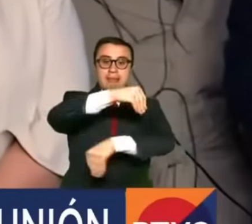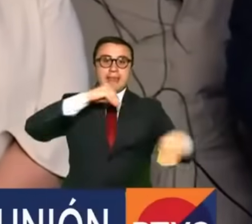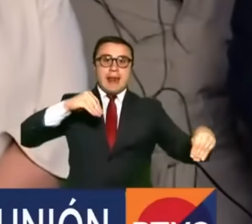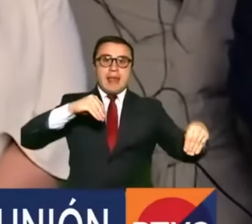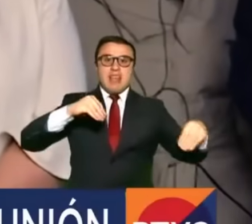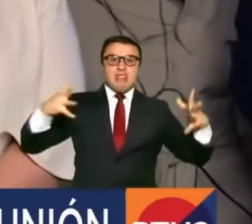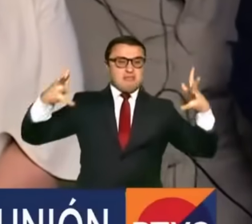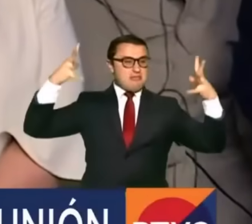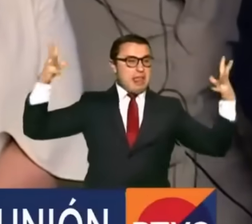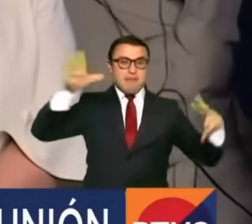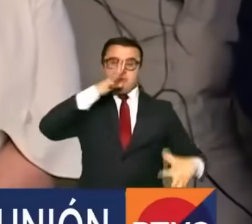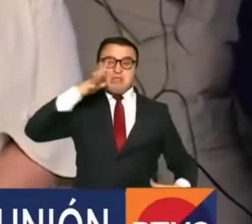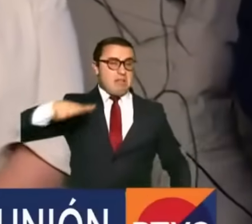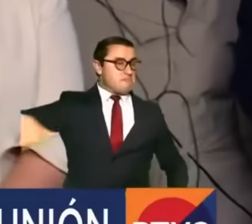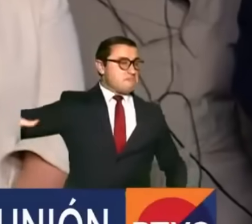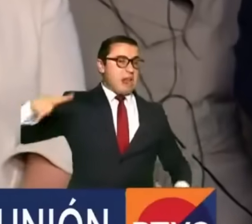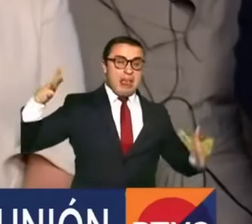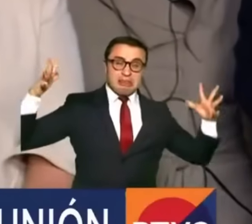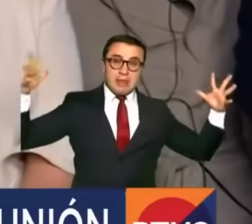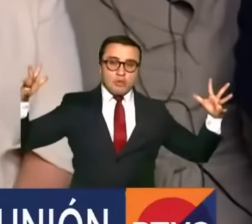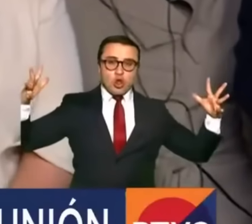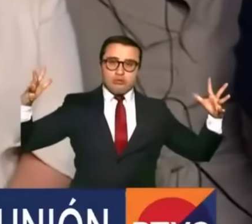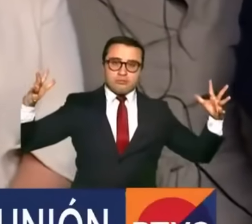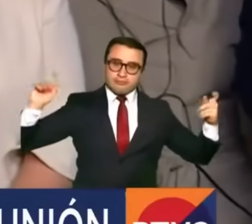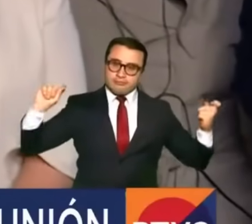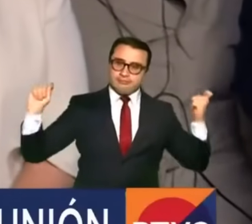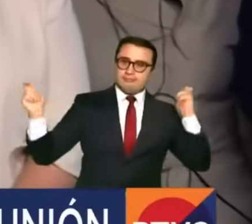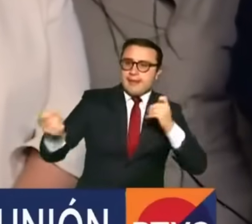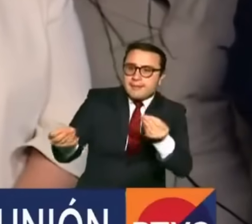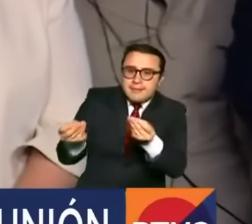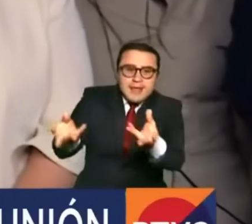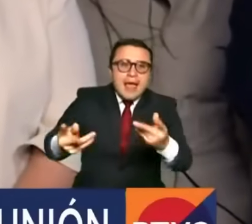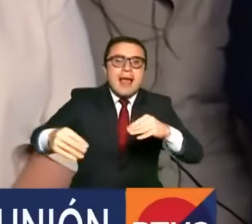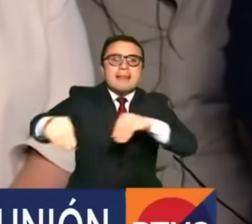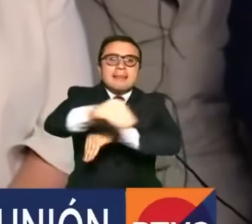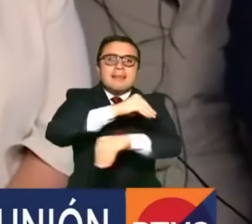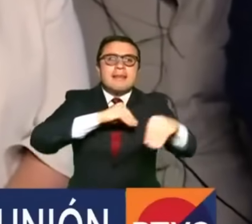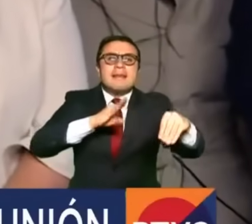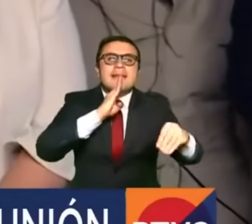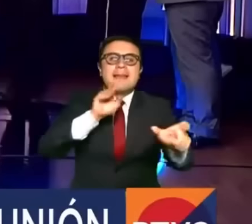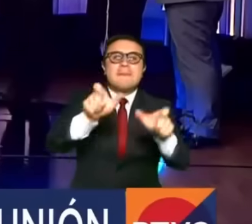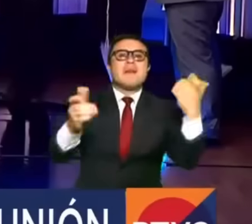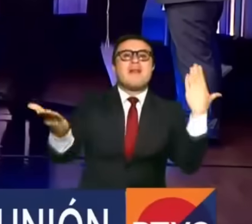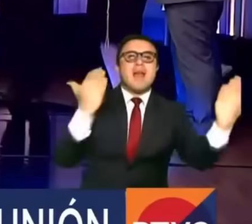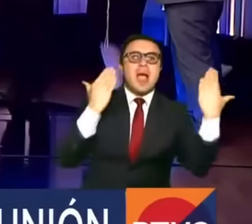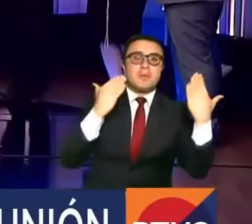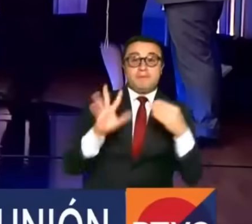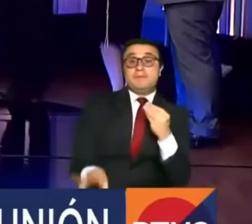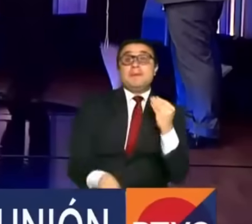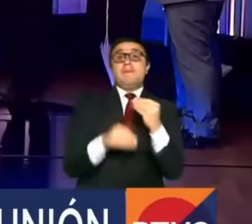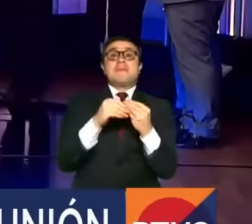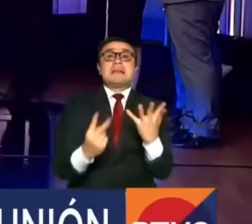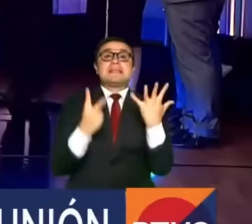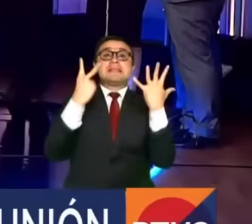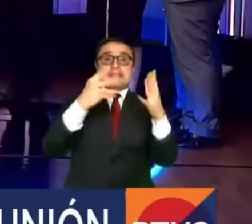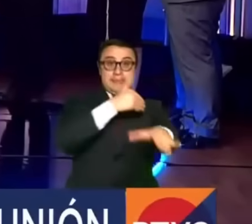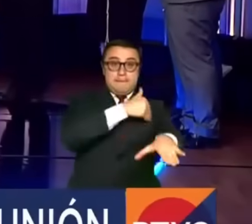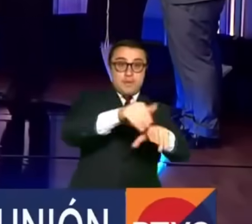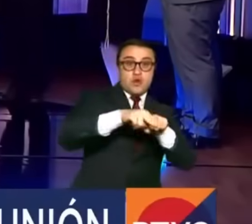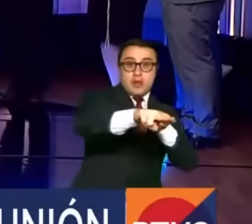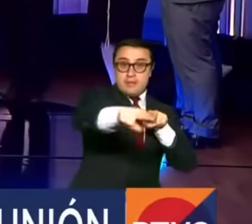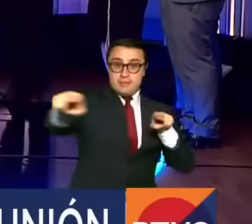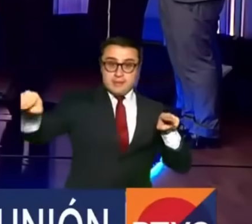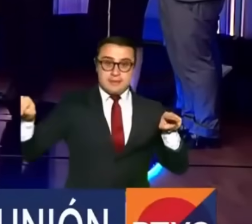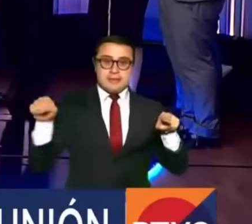de grandes poseedores a campesinos. Esa es la reforma agraria. Y 7 millones de hectáreas de titulación,